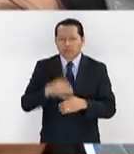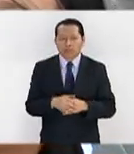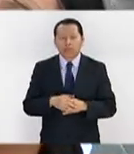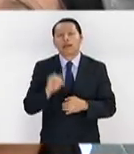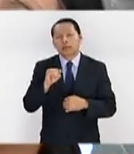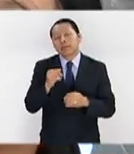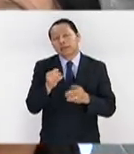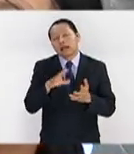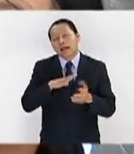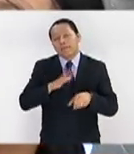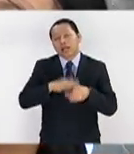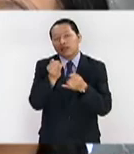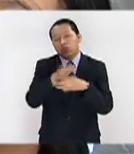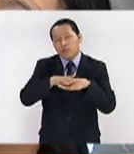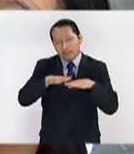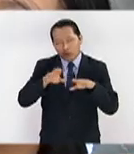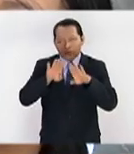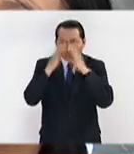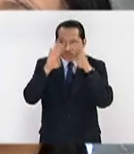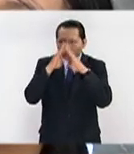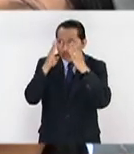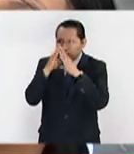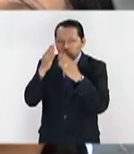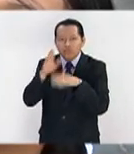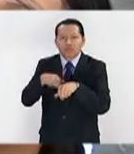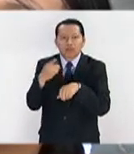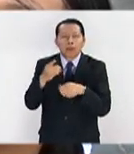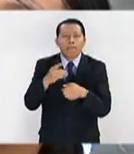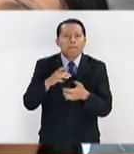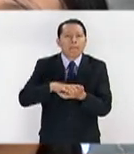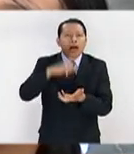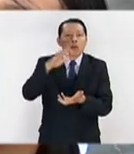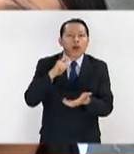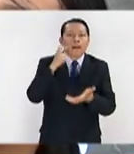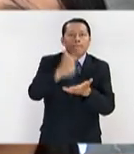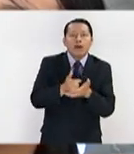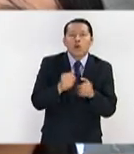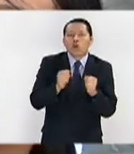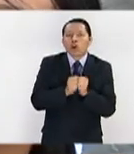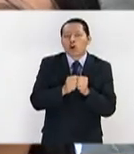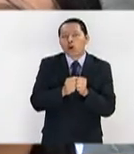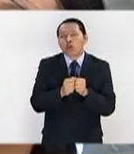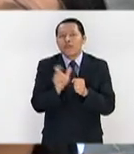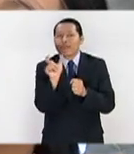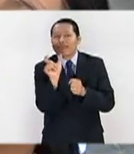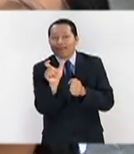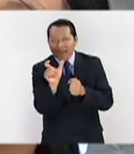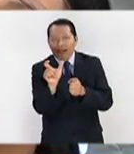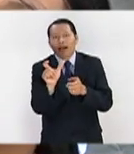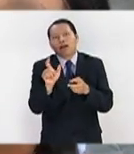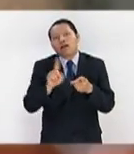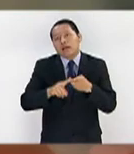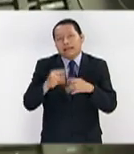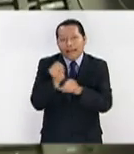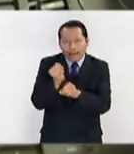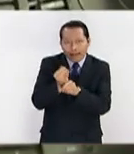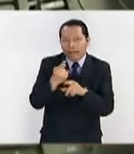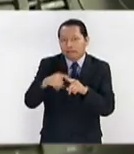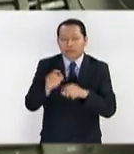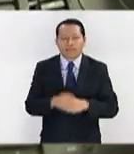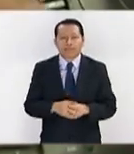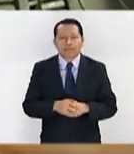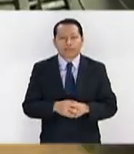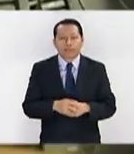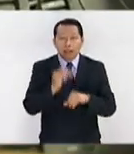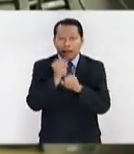informados, y más que hoy en día pues la mayoría de los pagos son con tarjetas o por internet, ¿no? Compras en internet. Para las